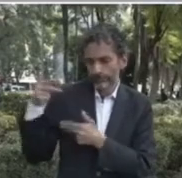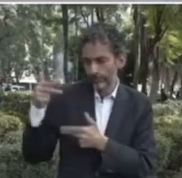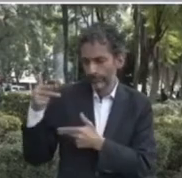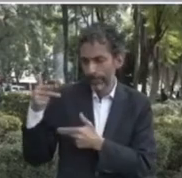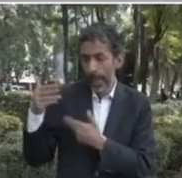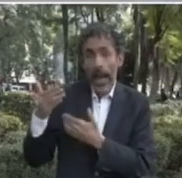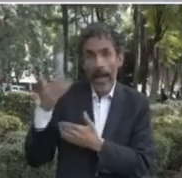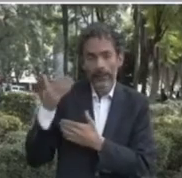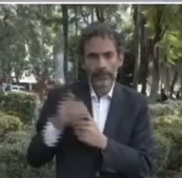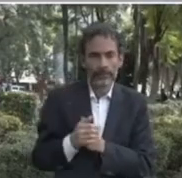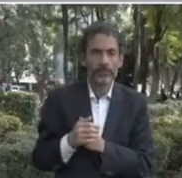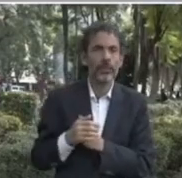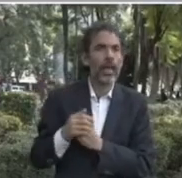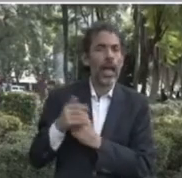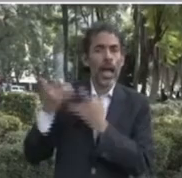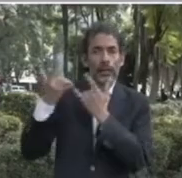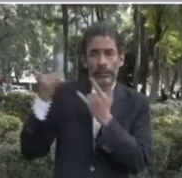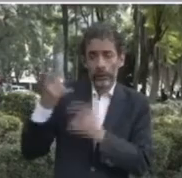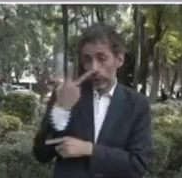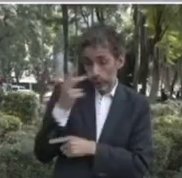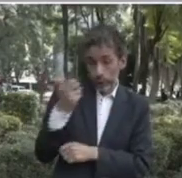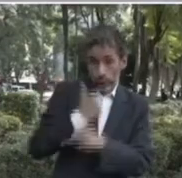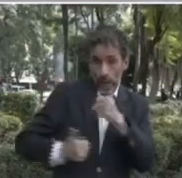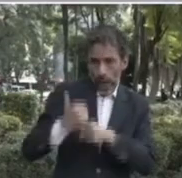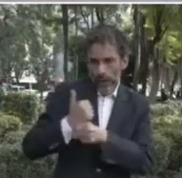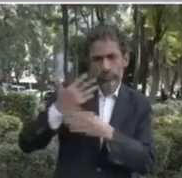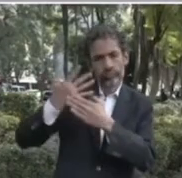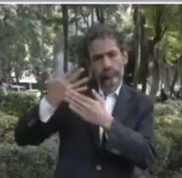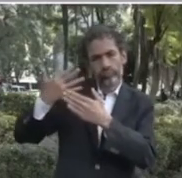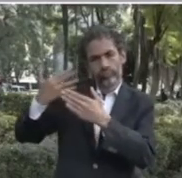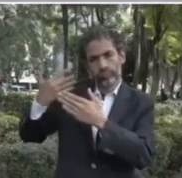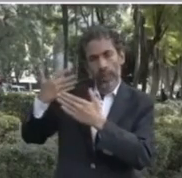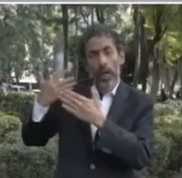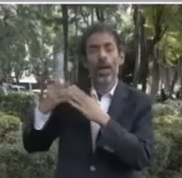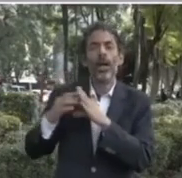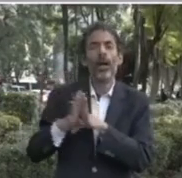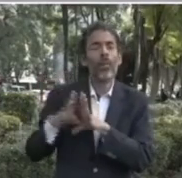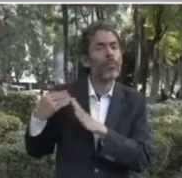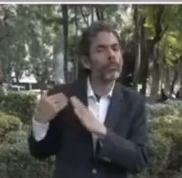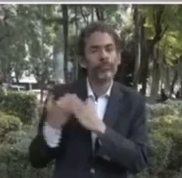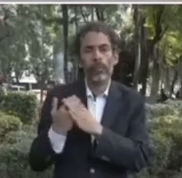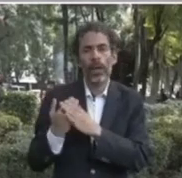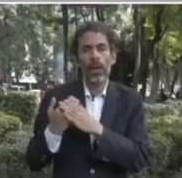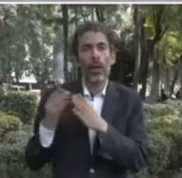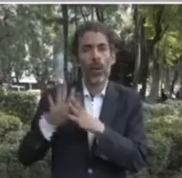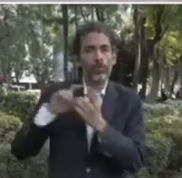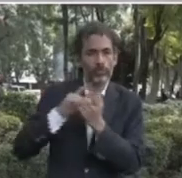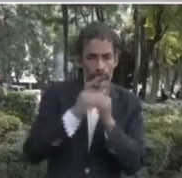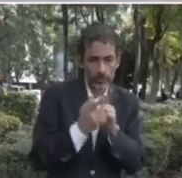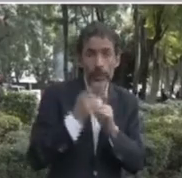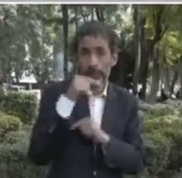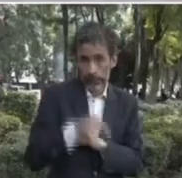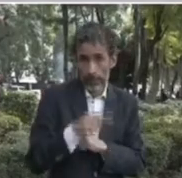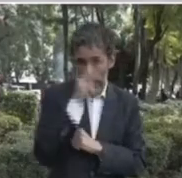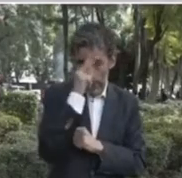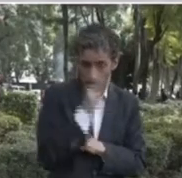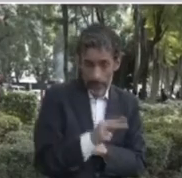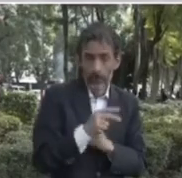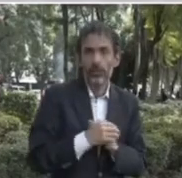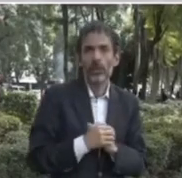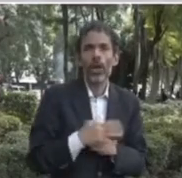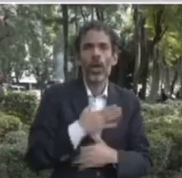largo de estos 200 años y en la última de las transformaciones democráticas de México hemos